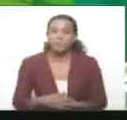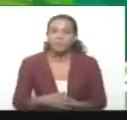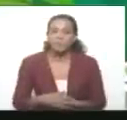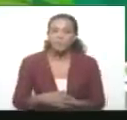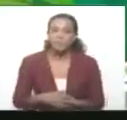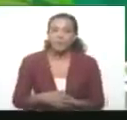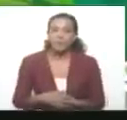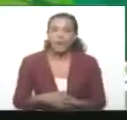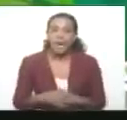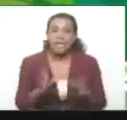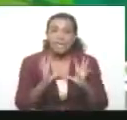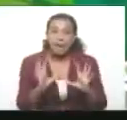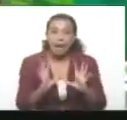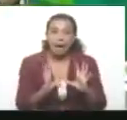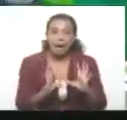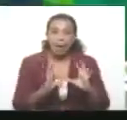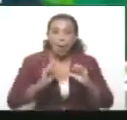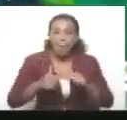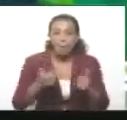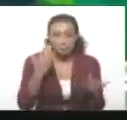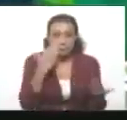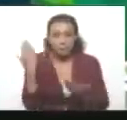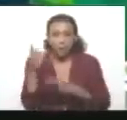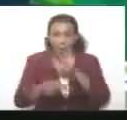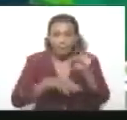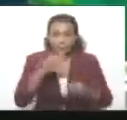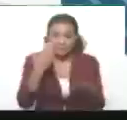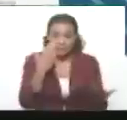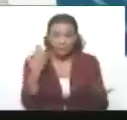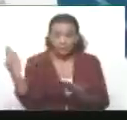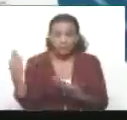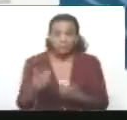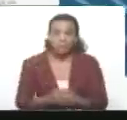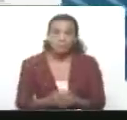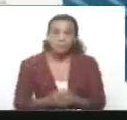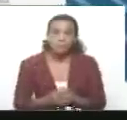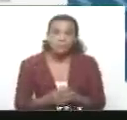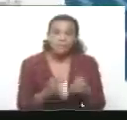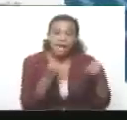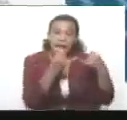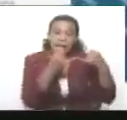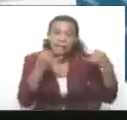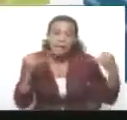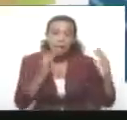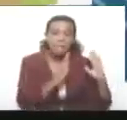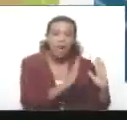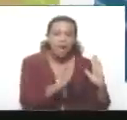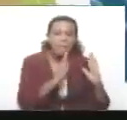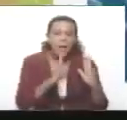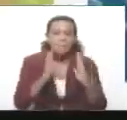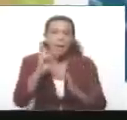la línea chombo aquí Yo se las puedo mostrar la línea del tiempo 1824